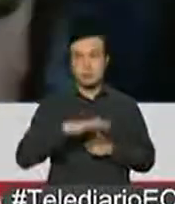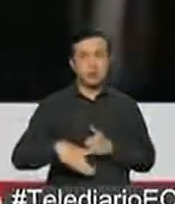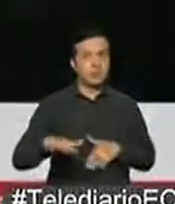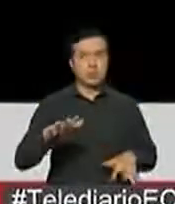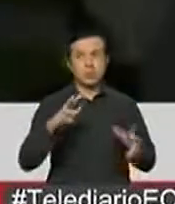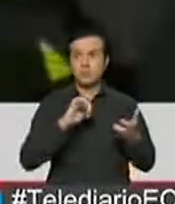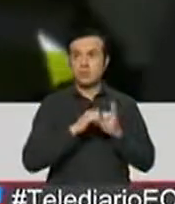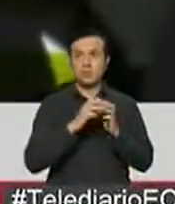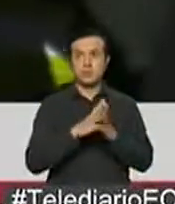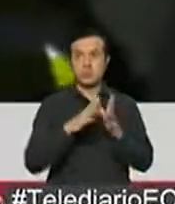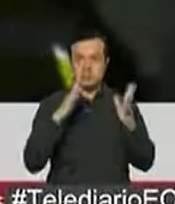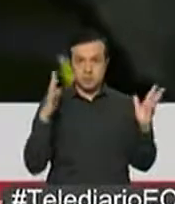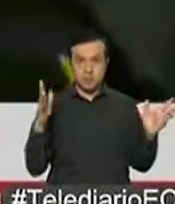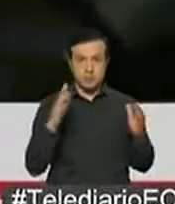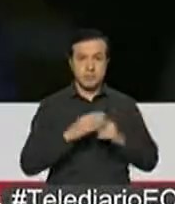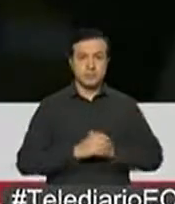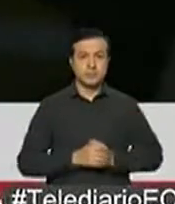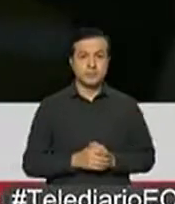migrantes